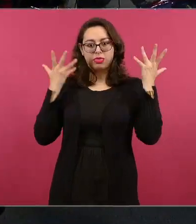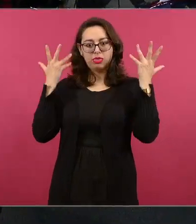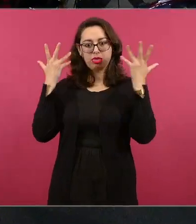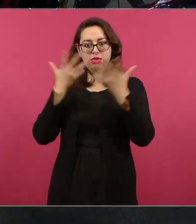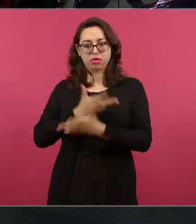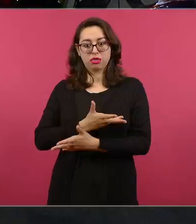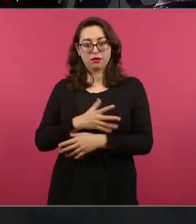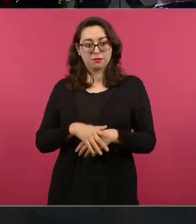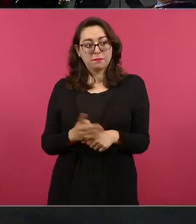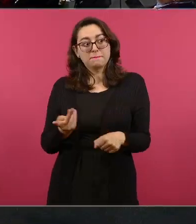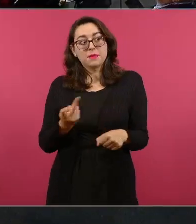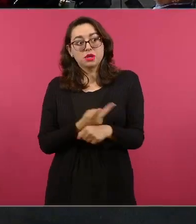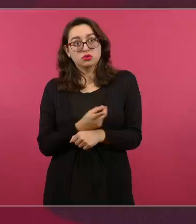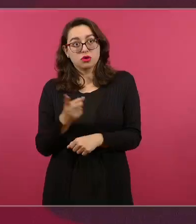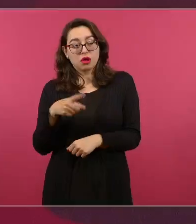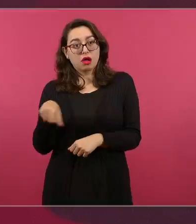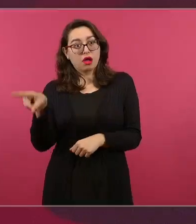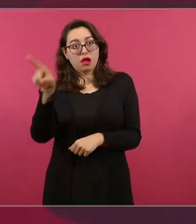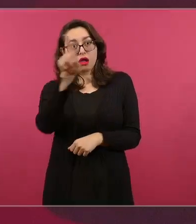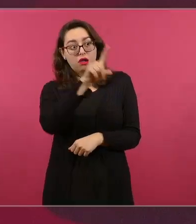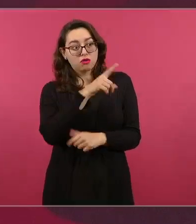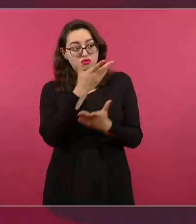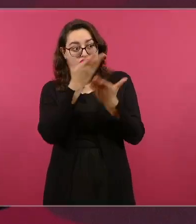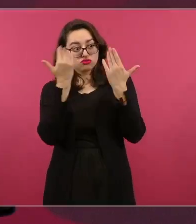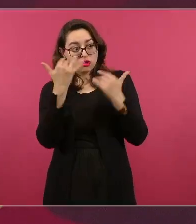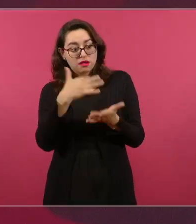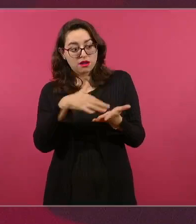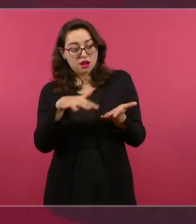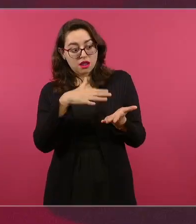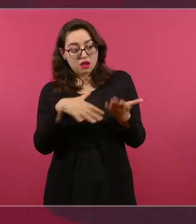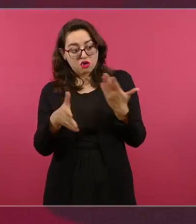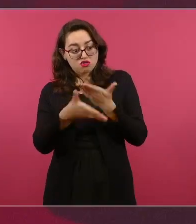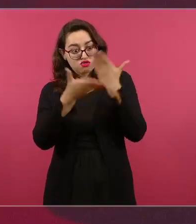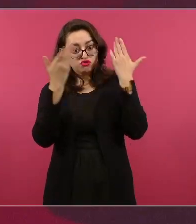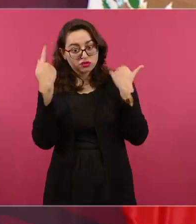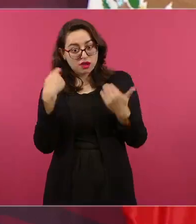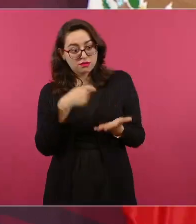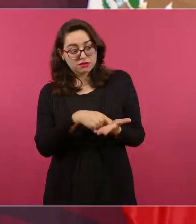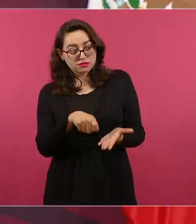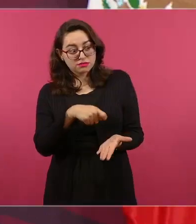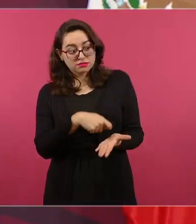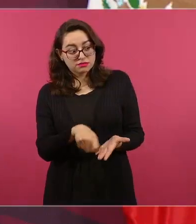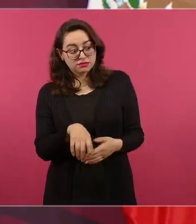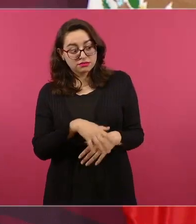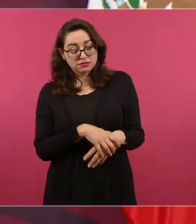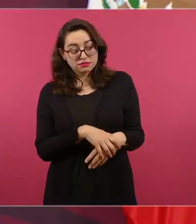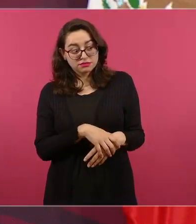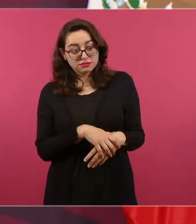Ya no aplica eso de que entre más